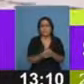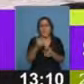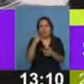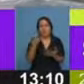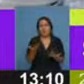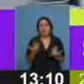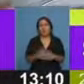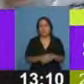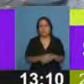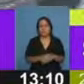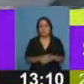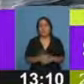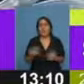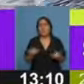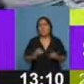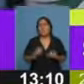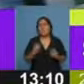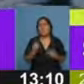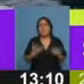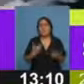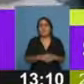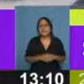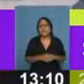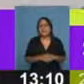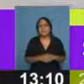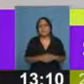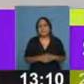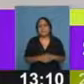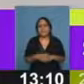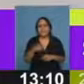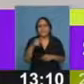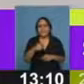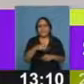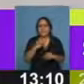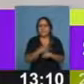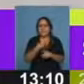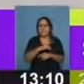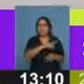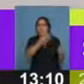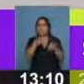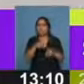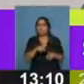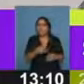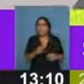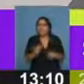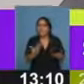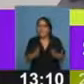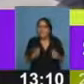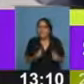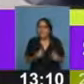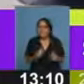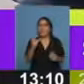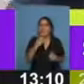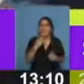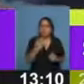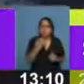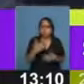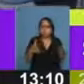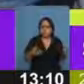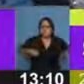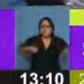recibiendo. ¿A dónde van a estas pilas? Así es, bueno, siempre era una gran incógnita, ¿no? ¿Qué hacer con las pilas, con las baterías? Y porque todo el